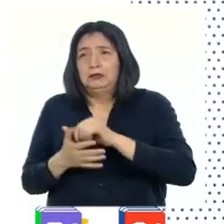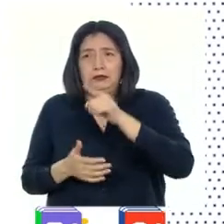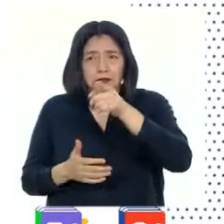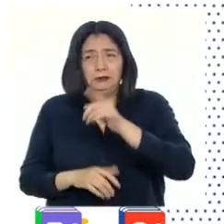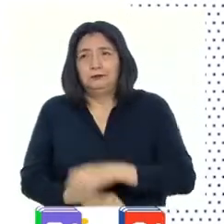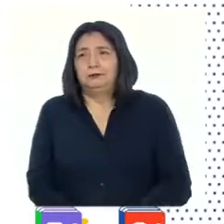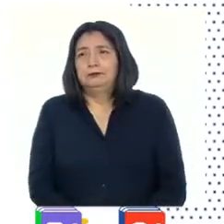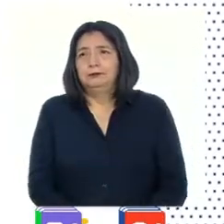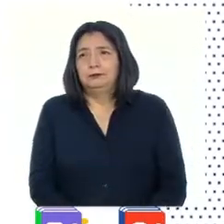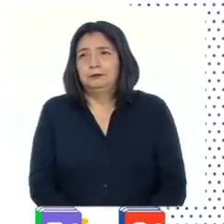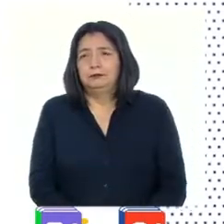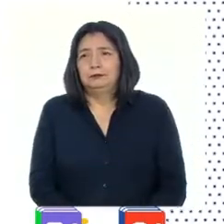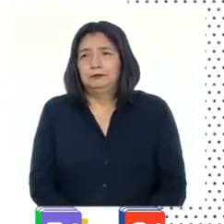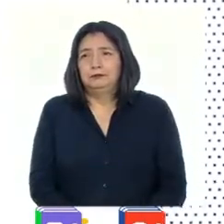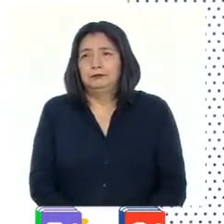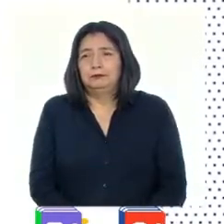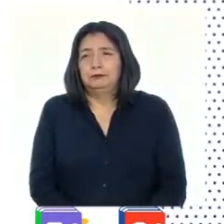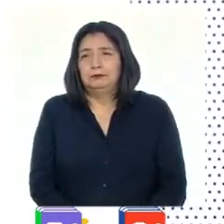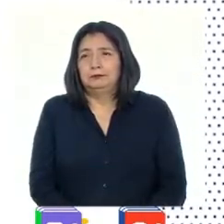esta manera.